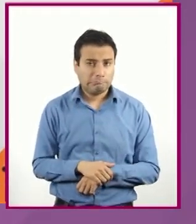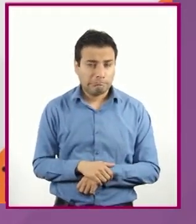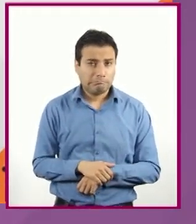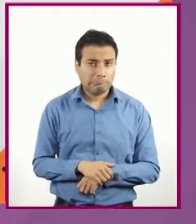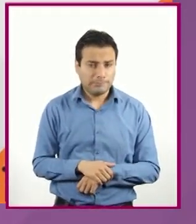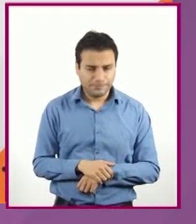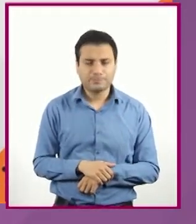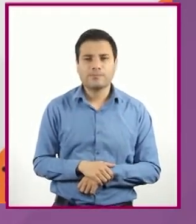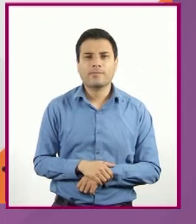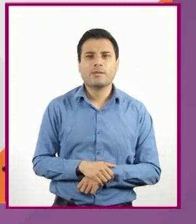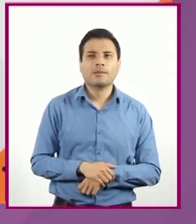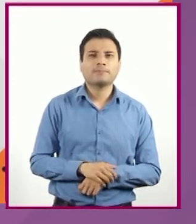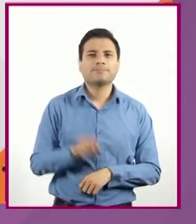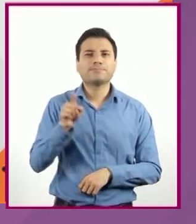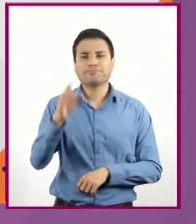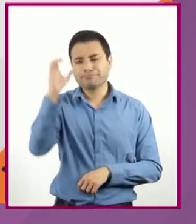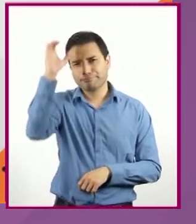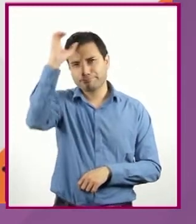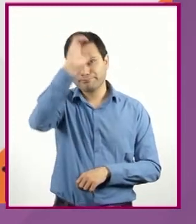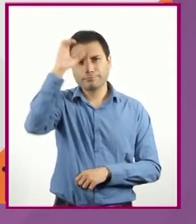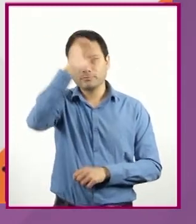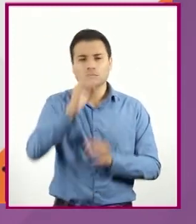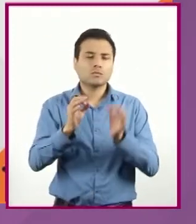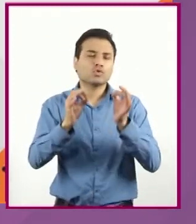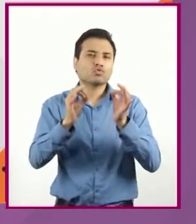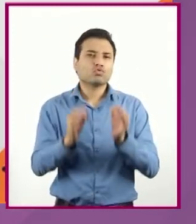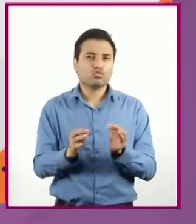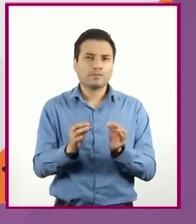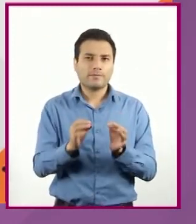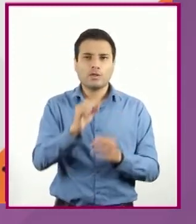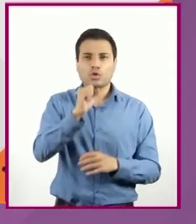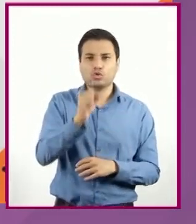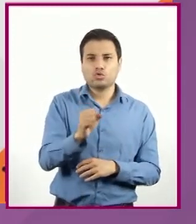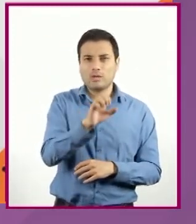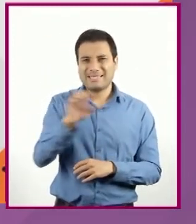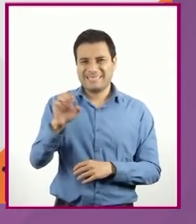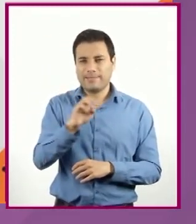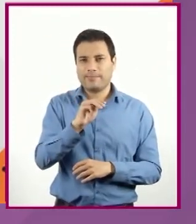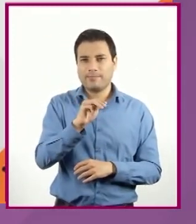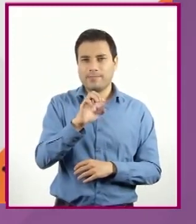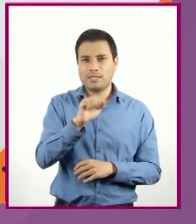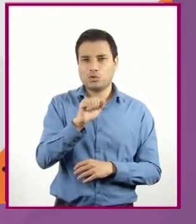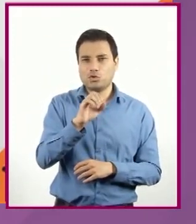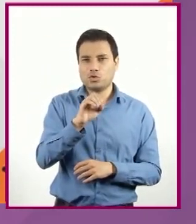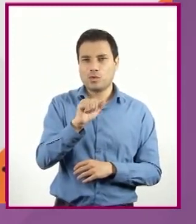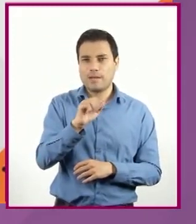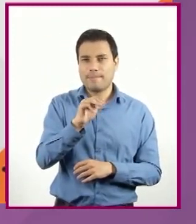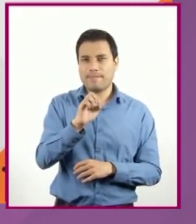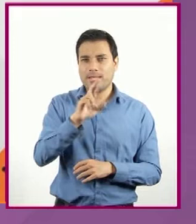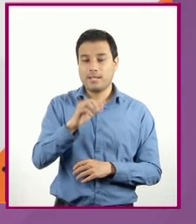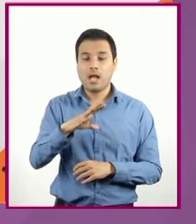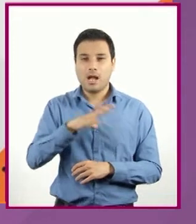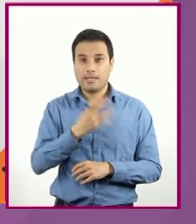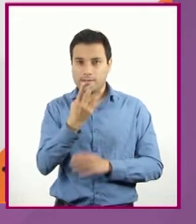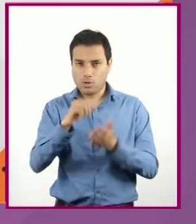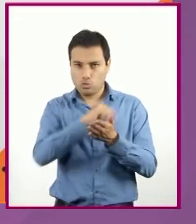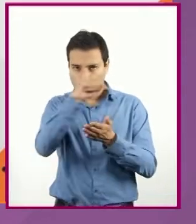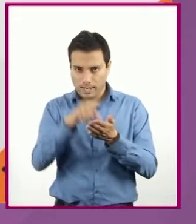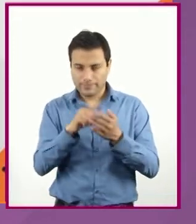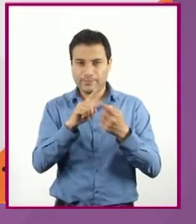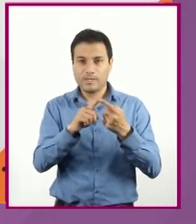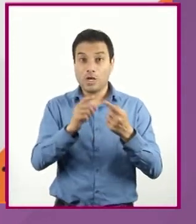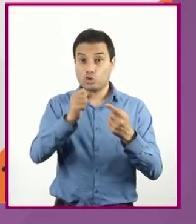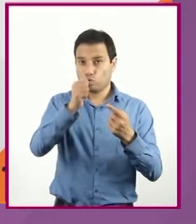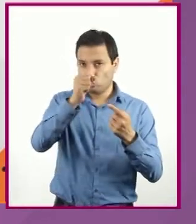La cultura maya se ubicó en la zona sureste de Mesoamérica y a su vez se dividió en 3 zonas. La zona sur,